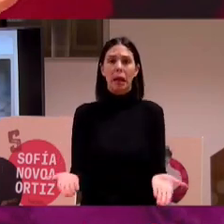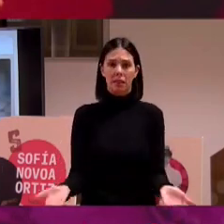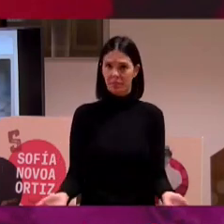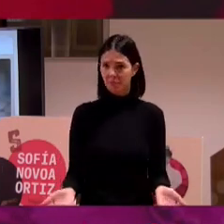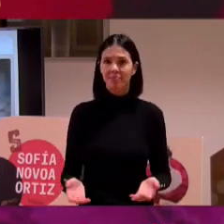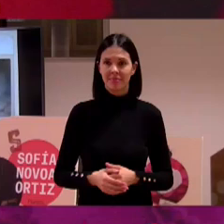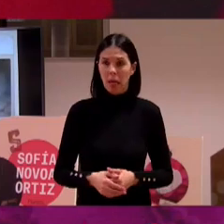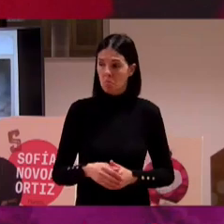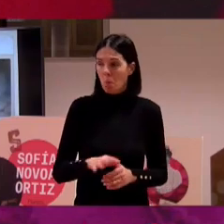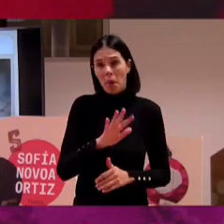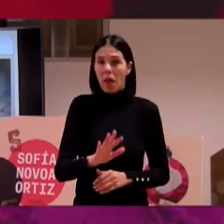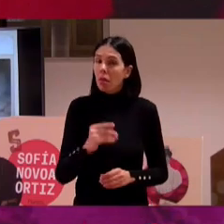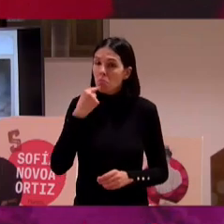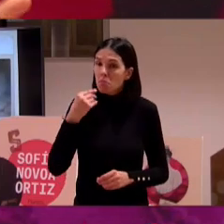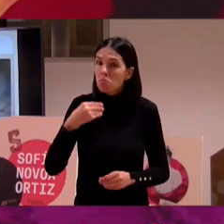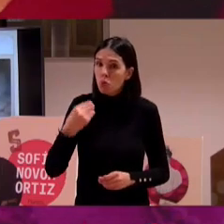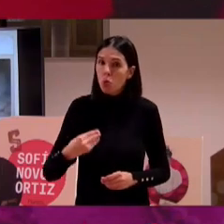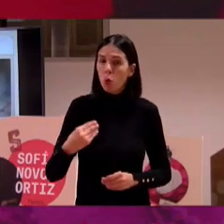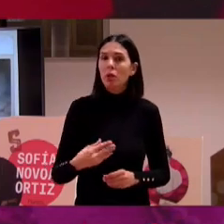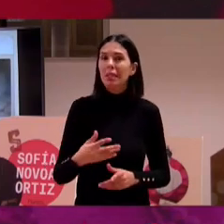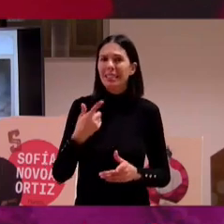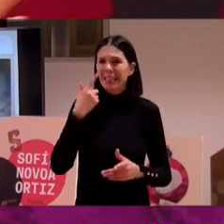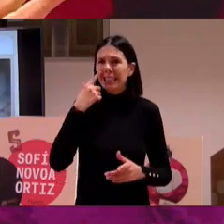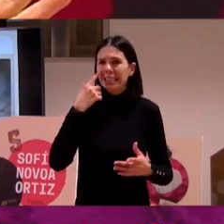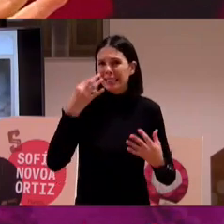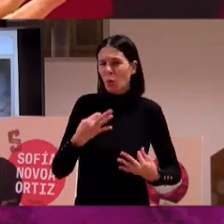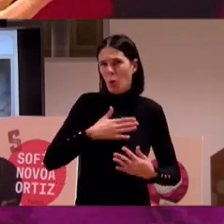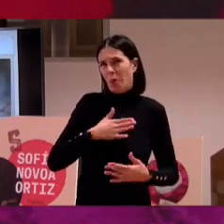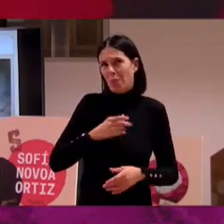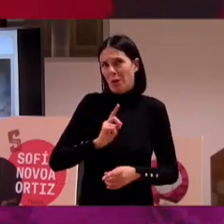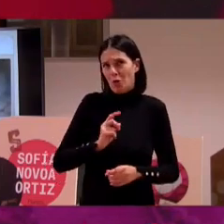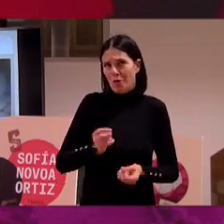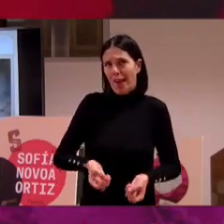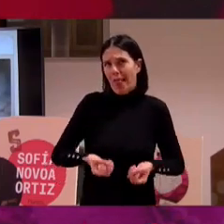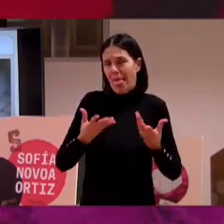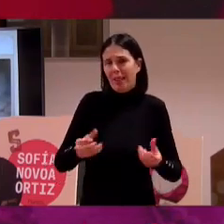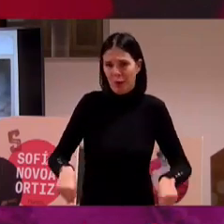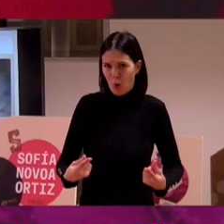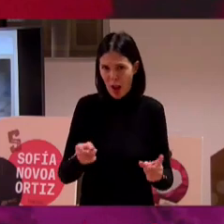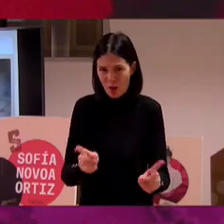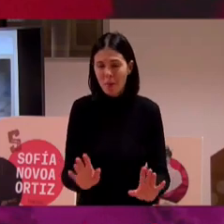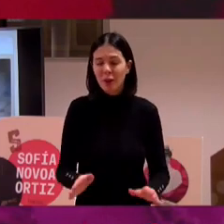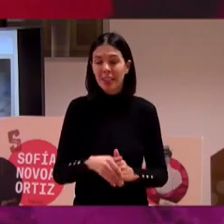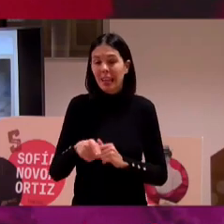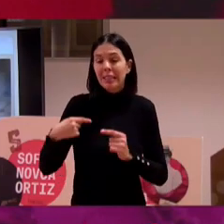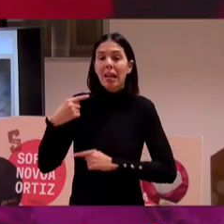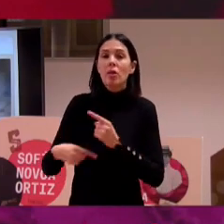Pareceme estupendo. Seguro que non era seu, pero é así. Entón, esa é a tradición